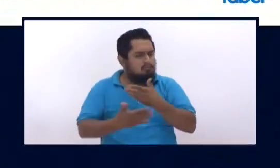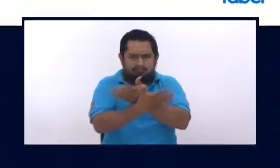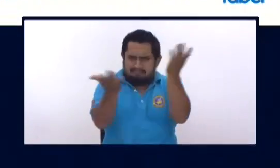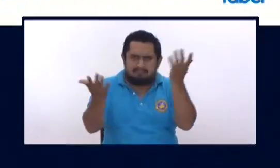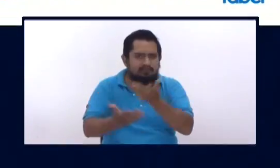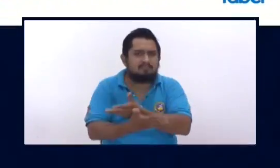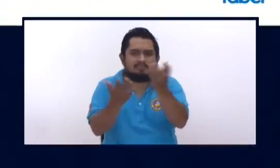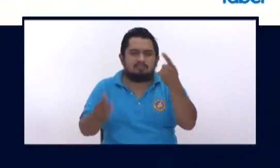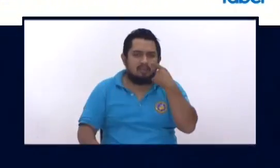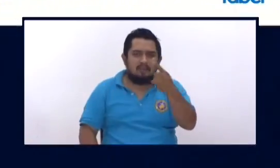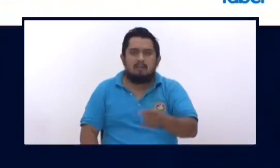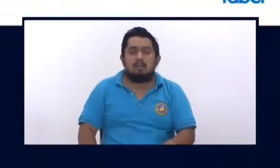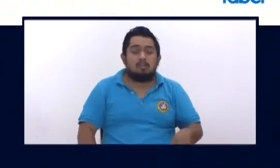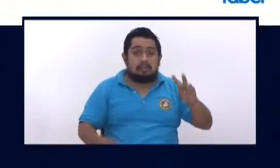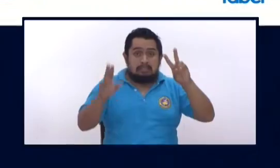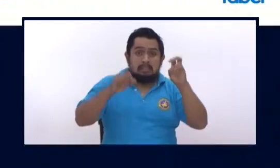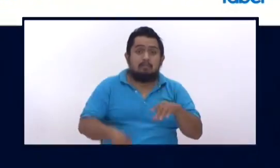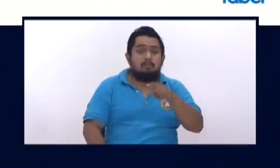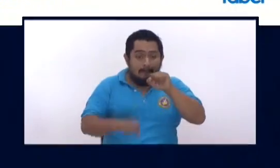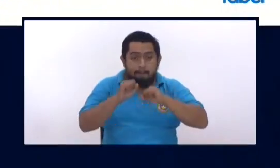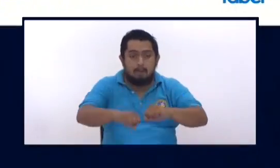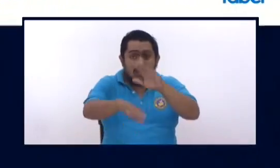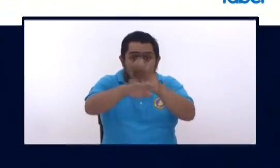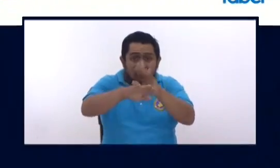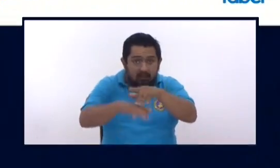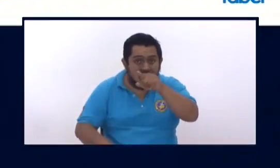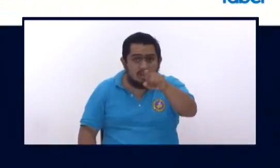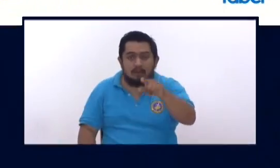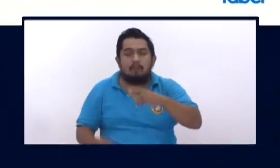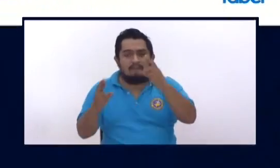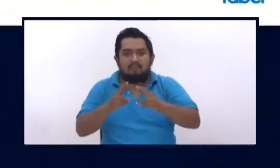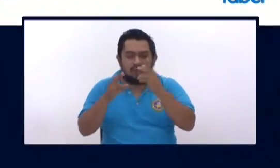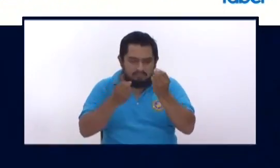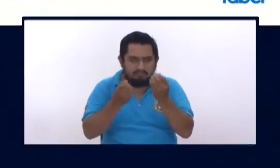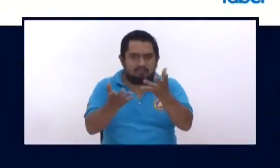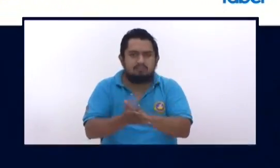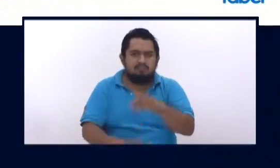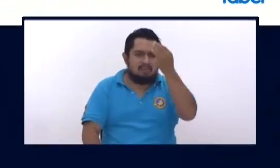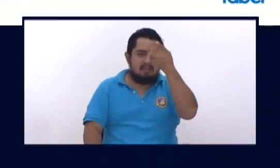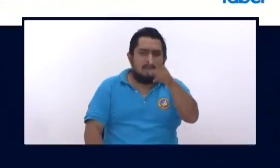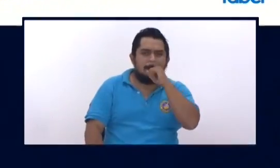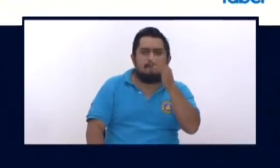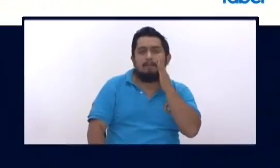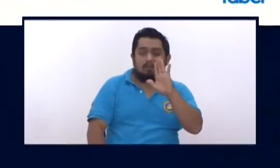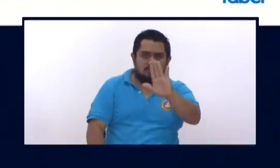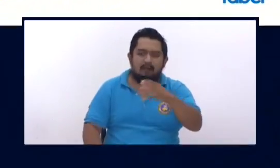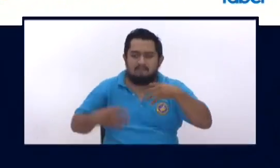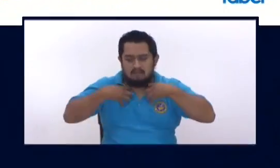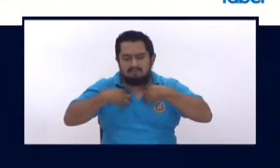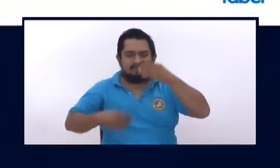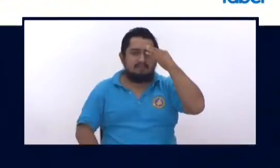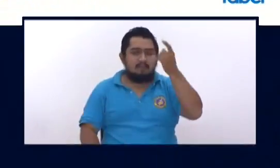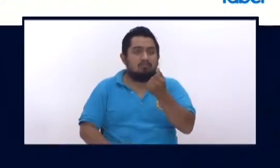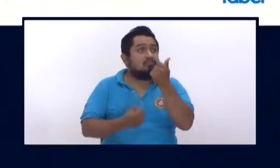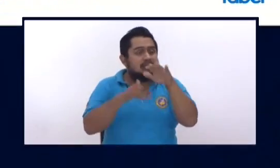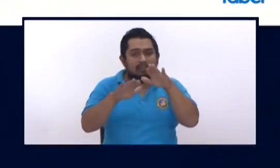cuando la muerte llama a tu puerta de ahí vas a sacar esperanza mire yo se que sus papis están vivos y delen gracias a dios por ello pero